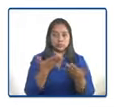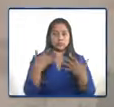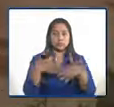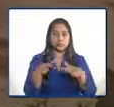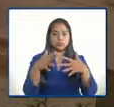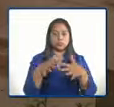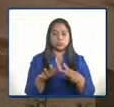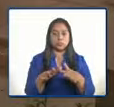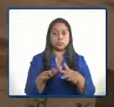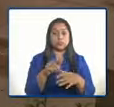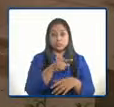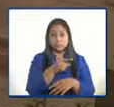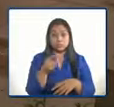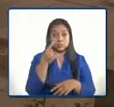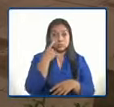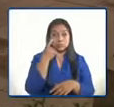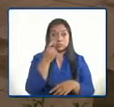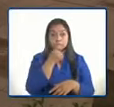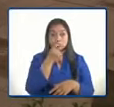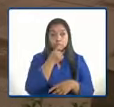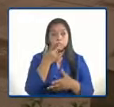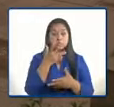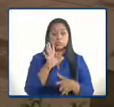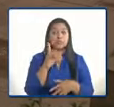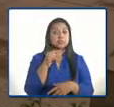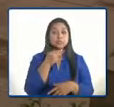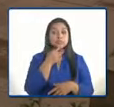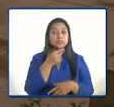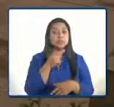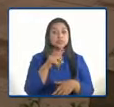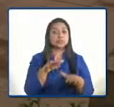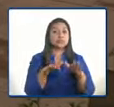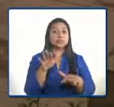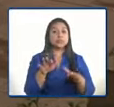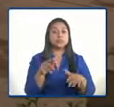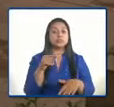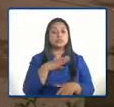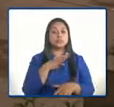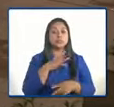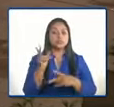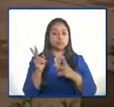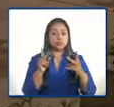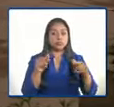no estaban en la condición en que se encuentran en este día.